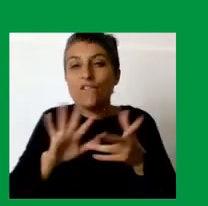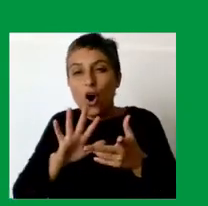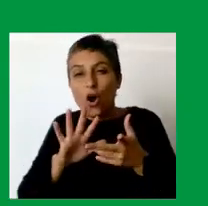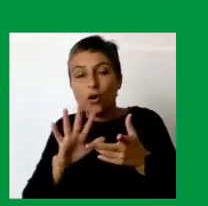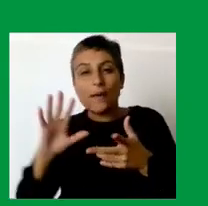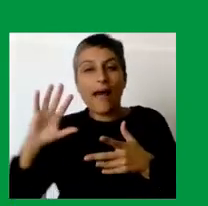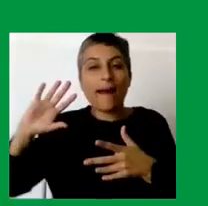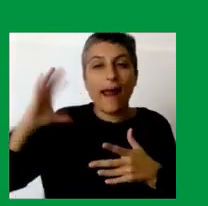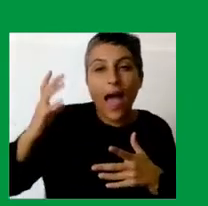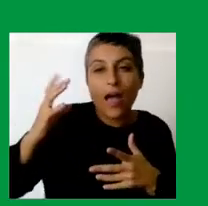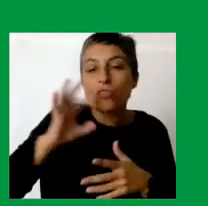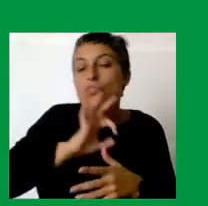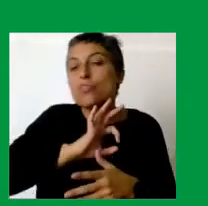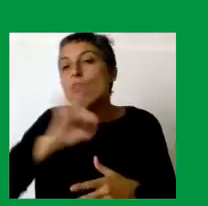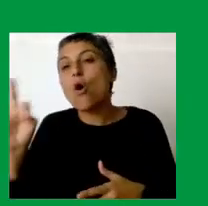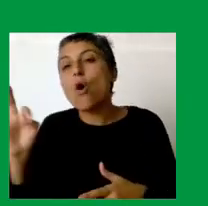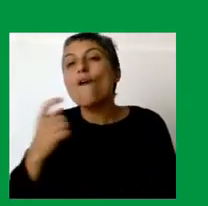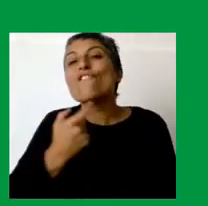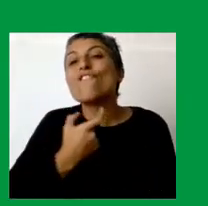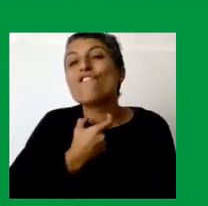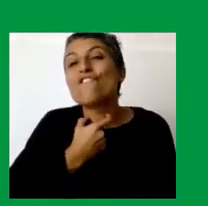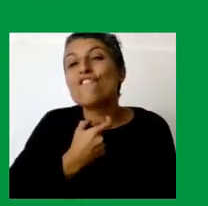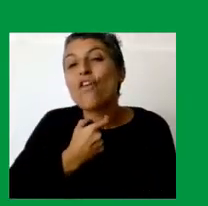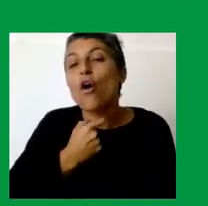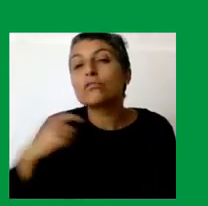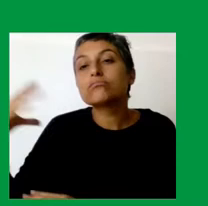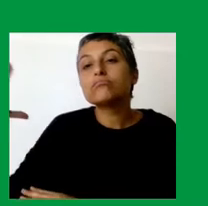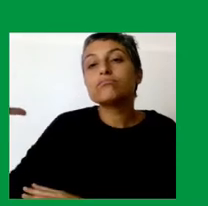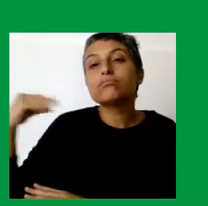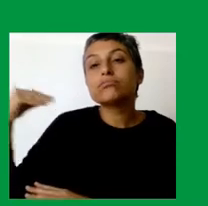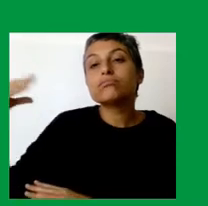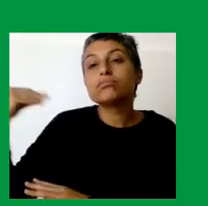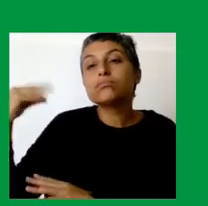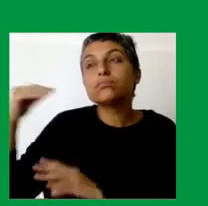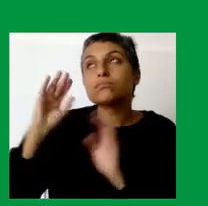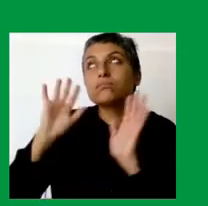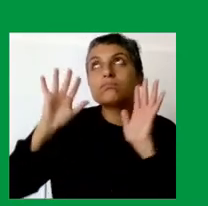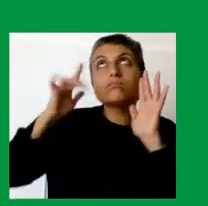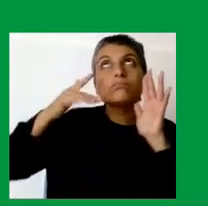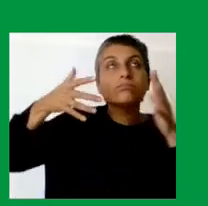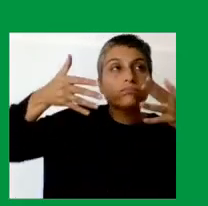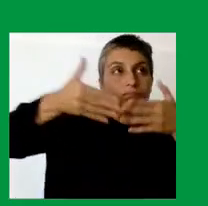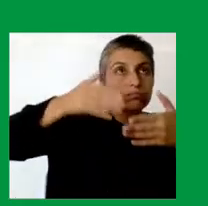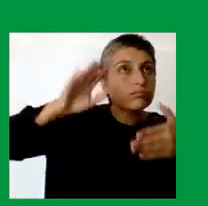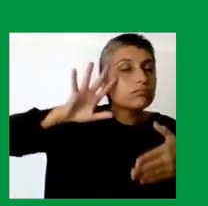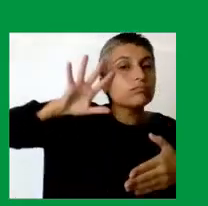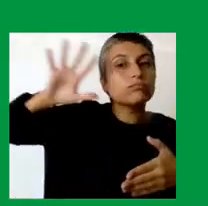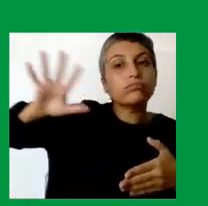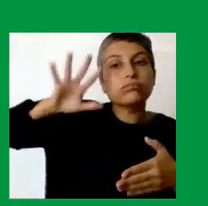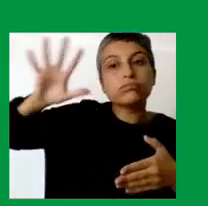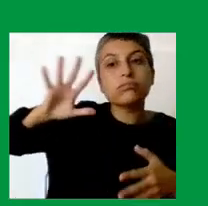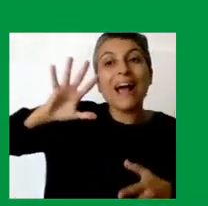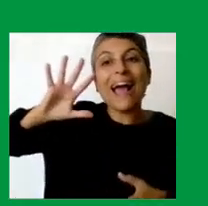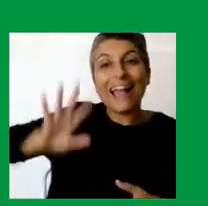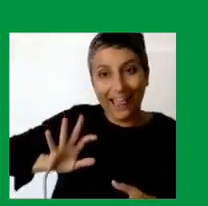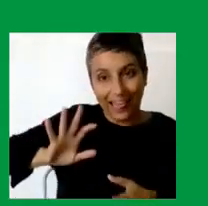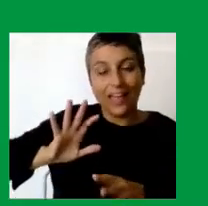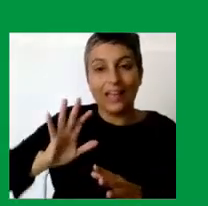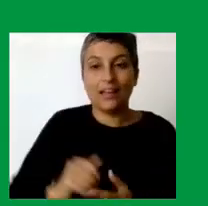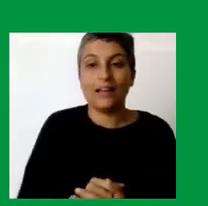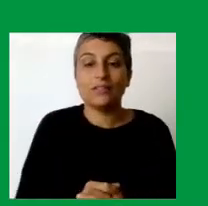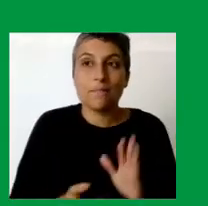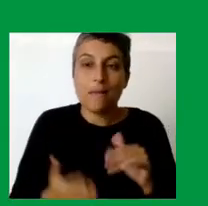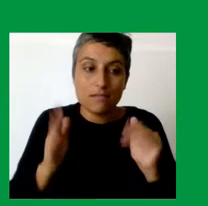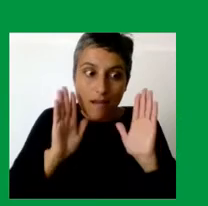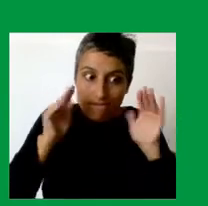de una voz o de voces que nos están hablando, y hace que, bueno, uno se lo crea, en algún sentido, digo, entra más,